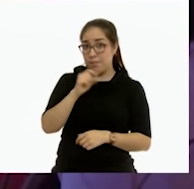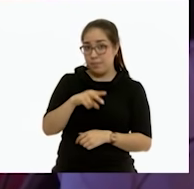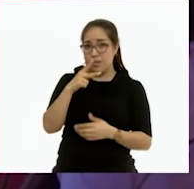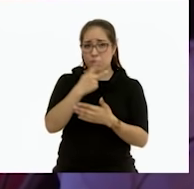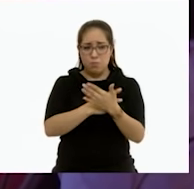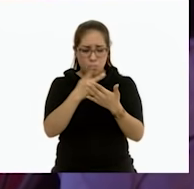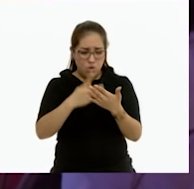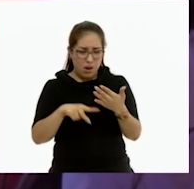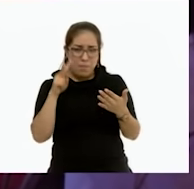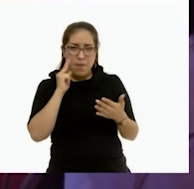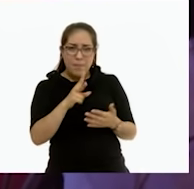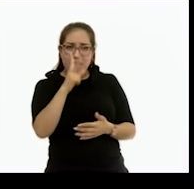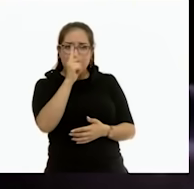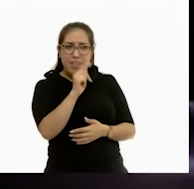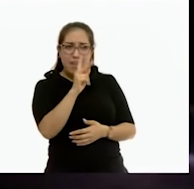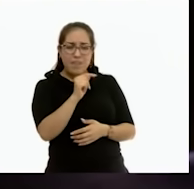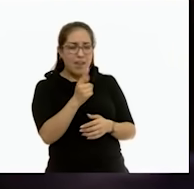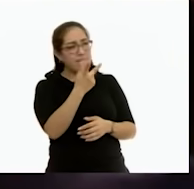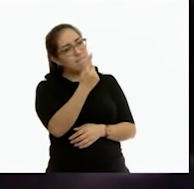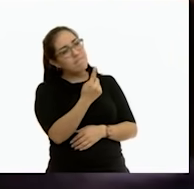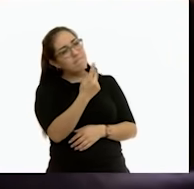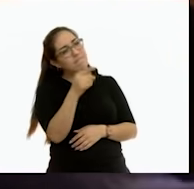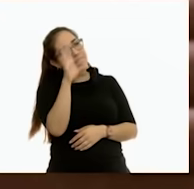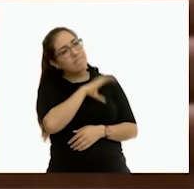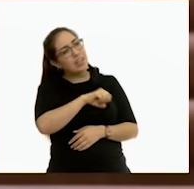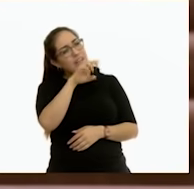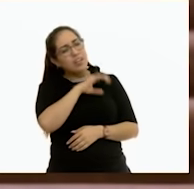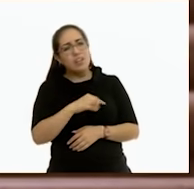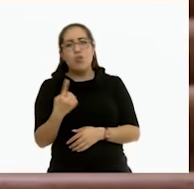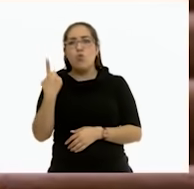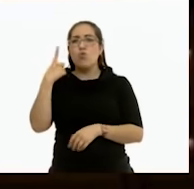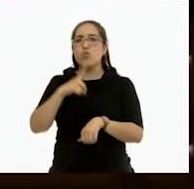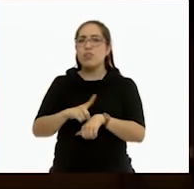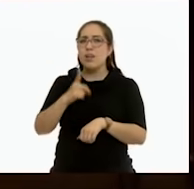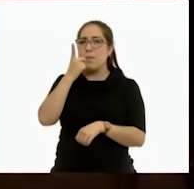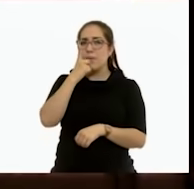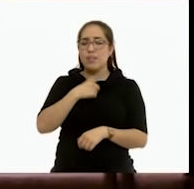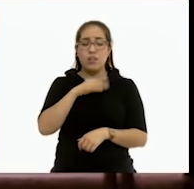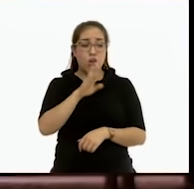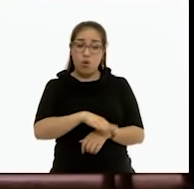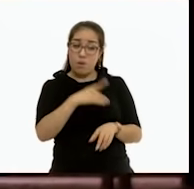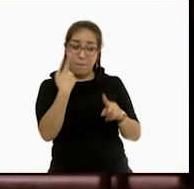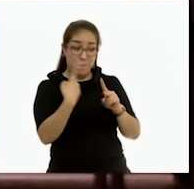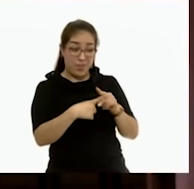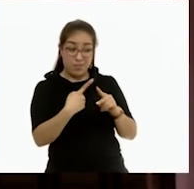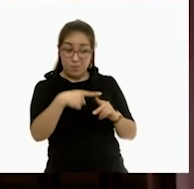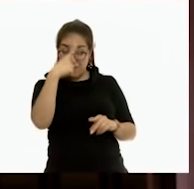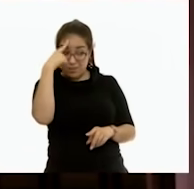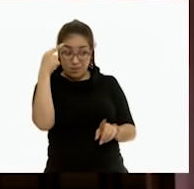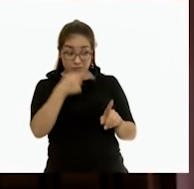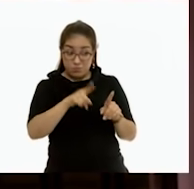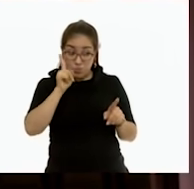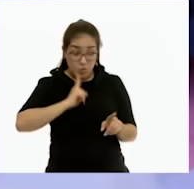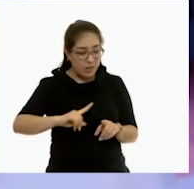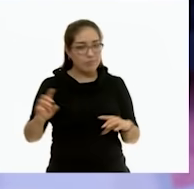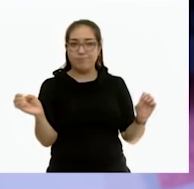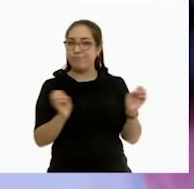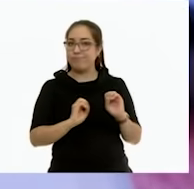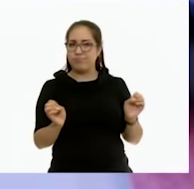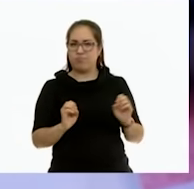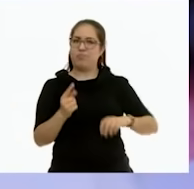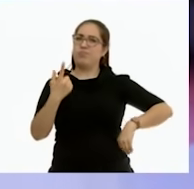de ciencia ficción. Un día alguien me dijo, las matemáticas no son para mujeres.